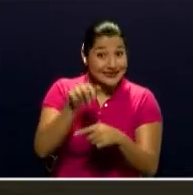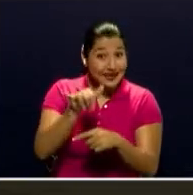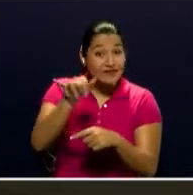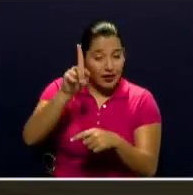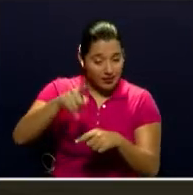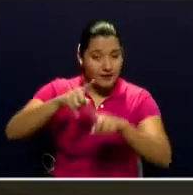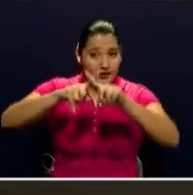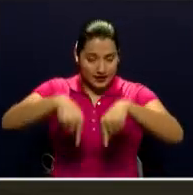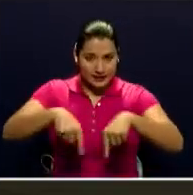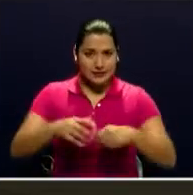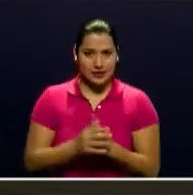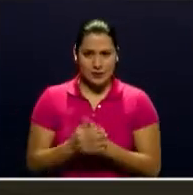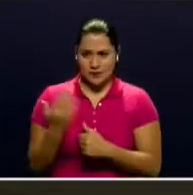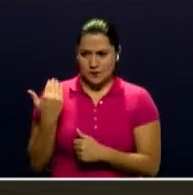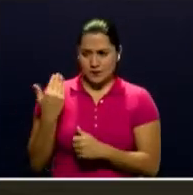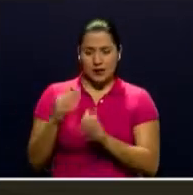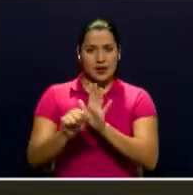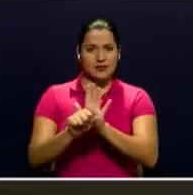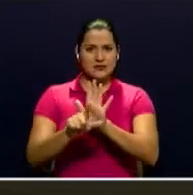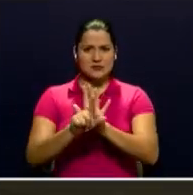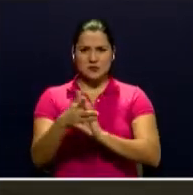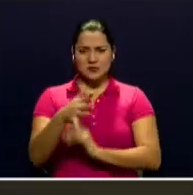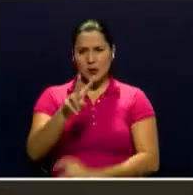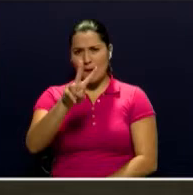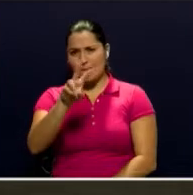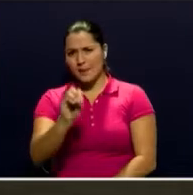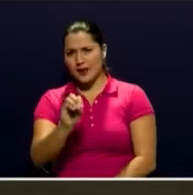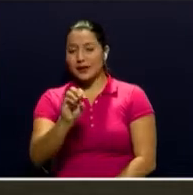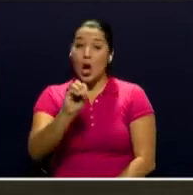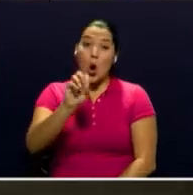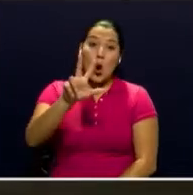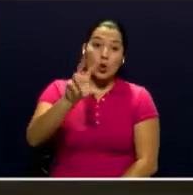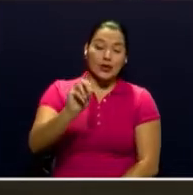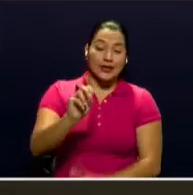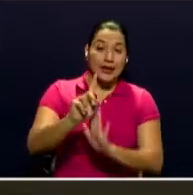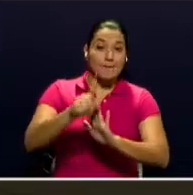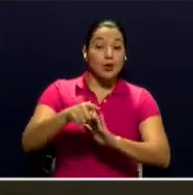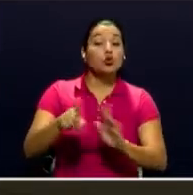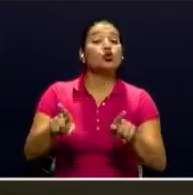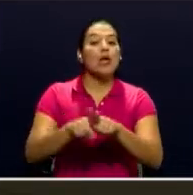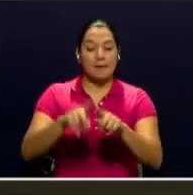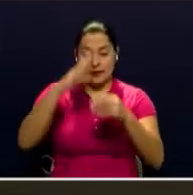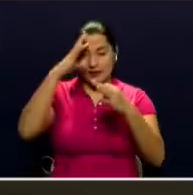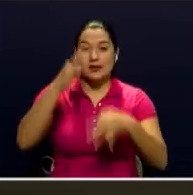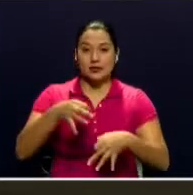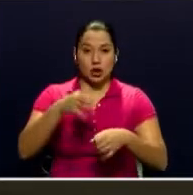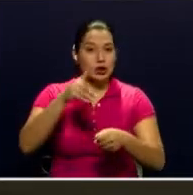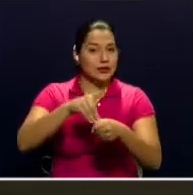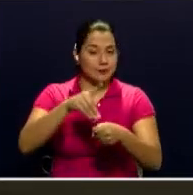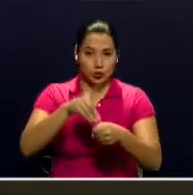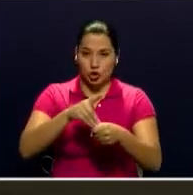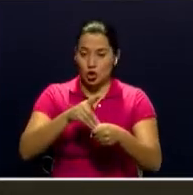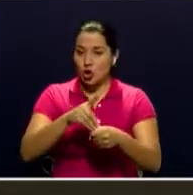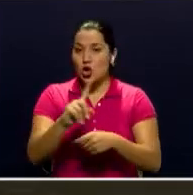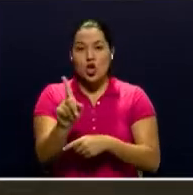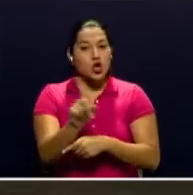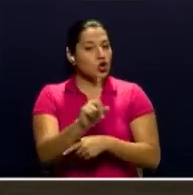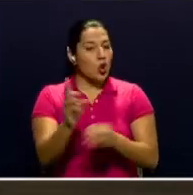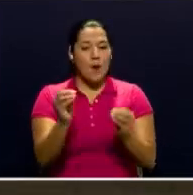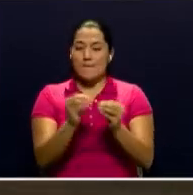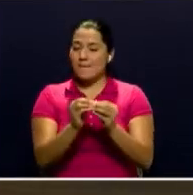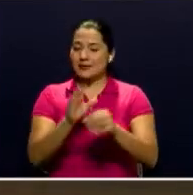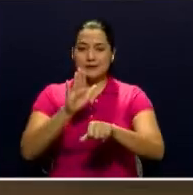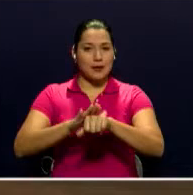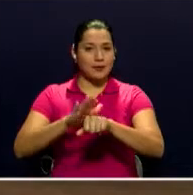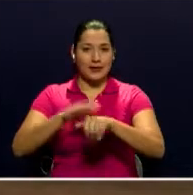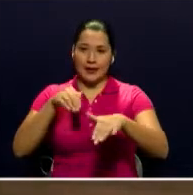Asamblea Legislativa hace escasos 20-30 minutos también se decidió por parte de los diputados que no habrá más ingreso al